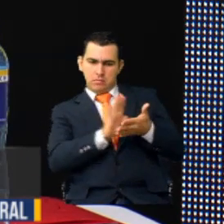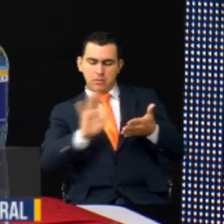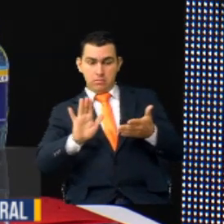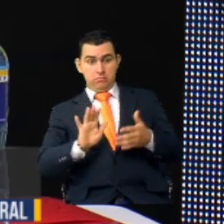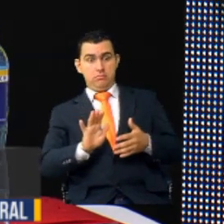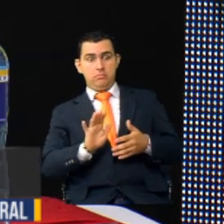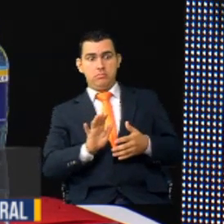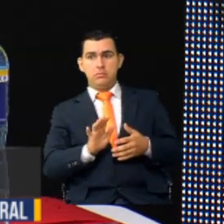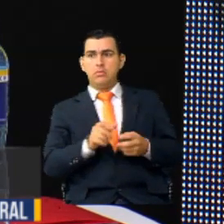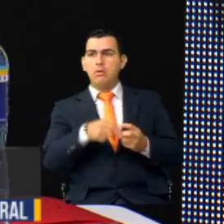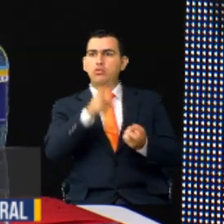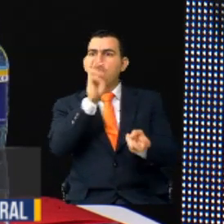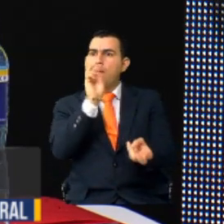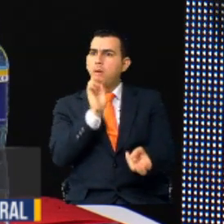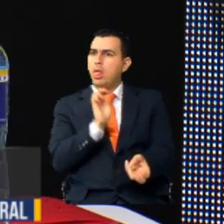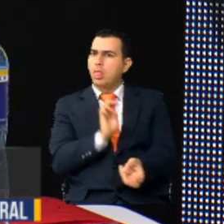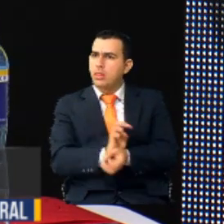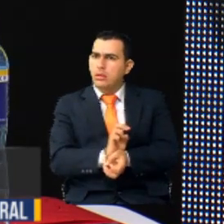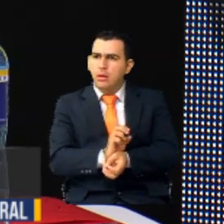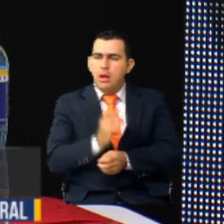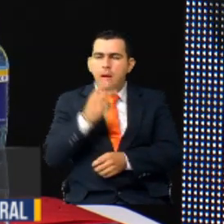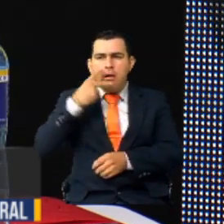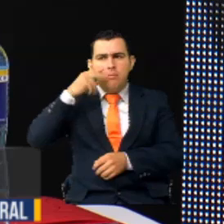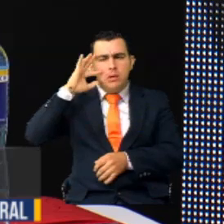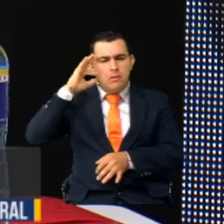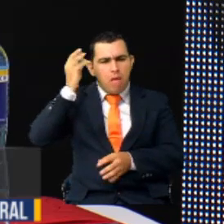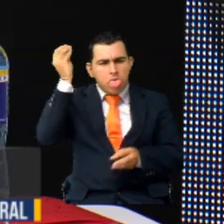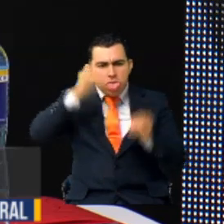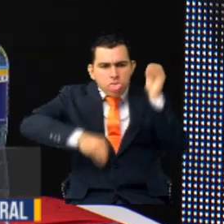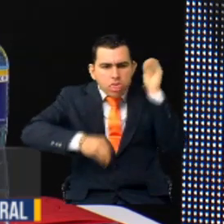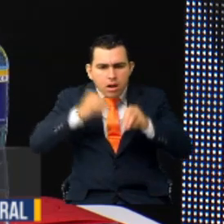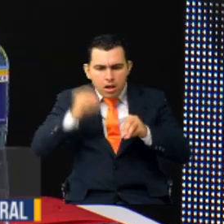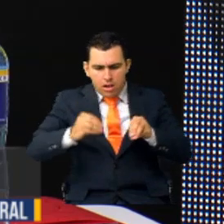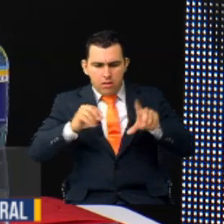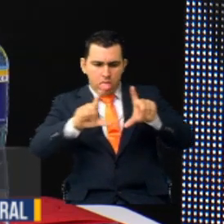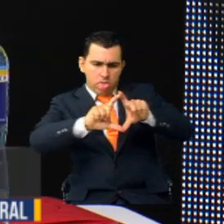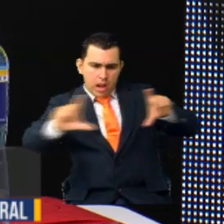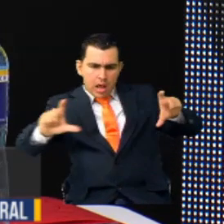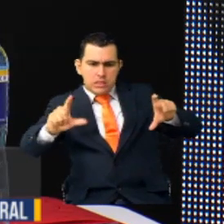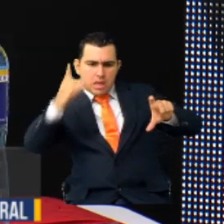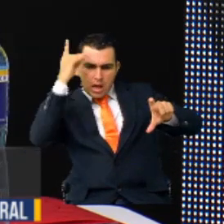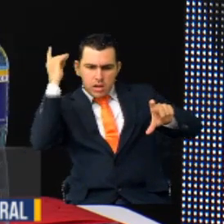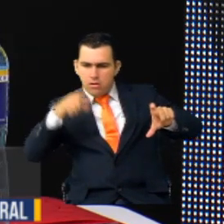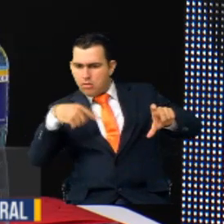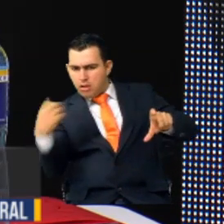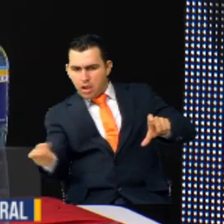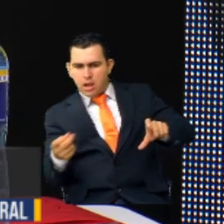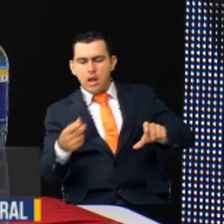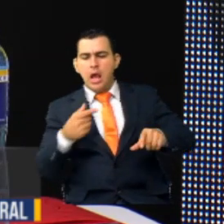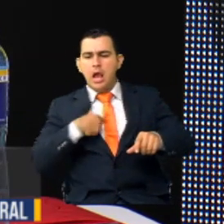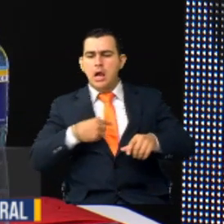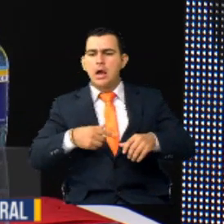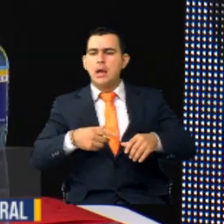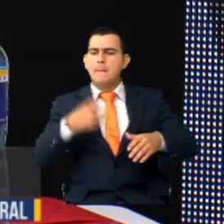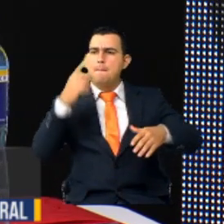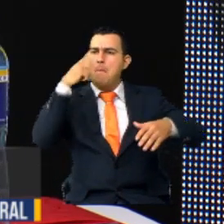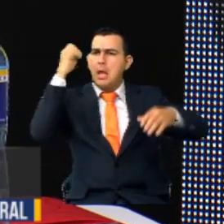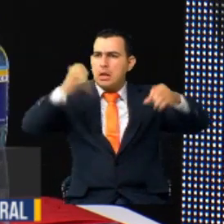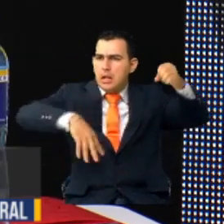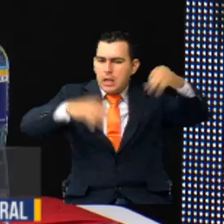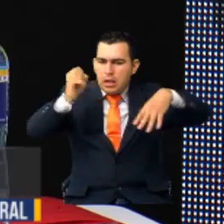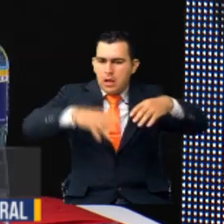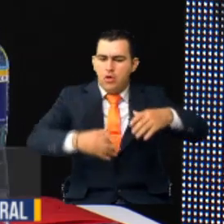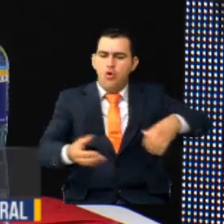totalmente aterrado de todo lo que pueda pasar, pero no era camioneta nuestra, nosotros no